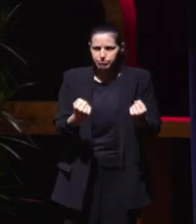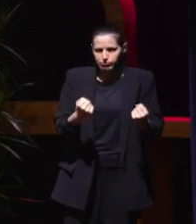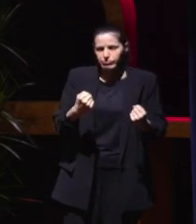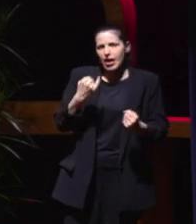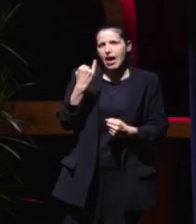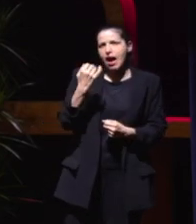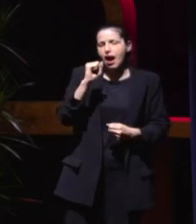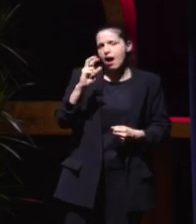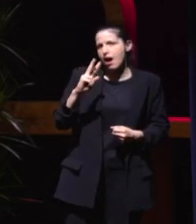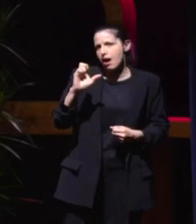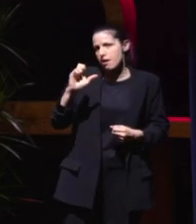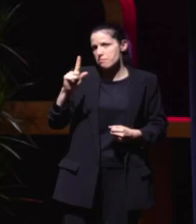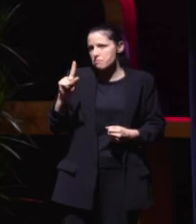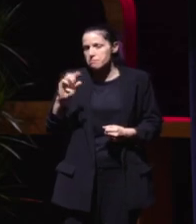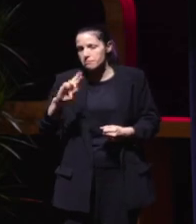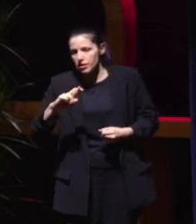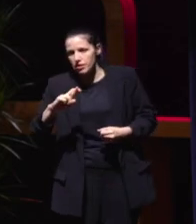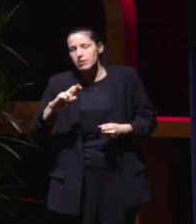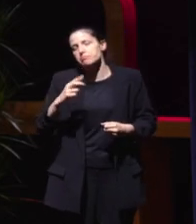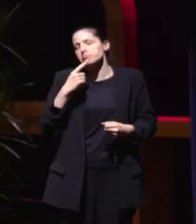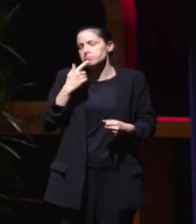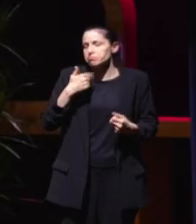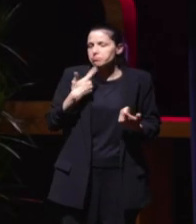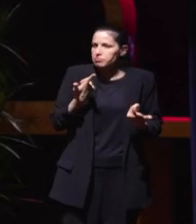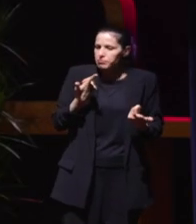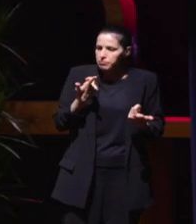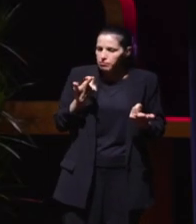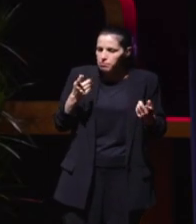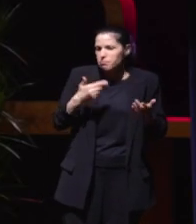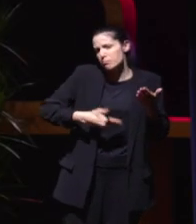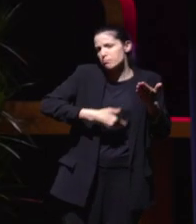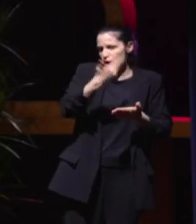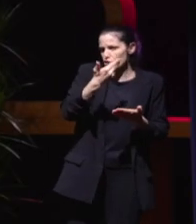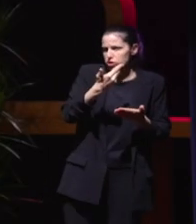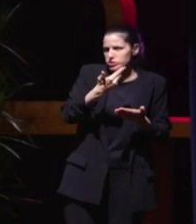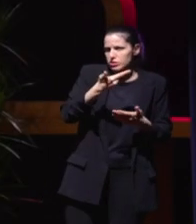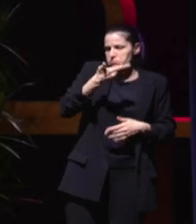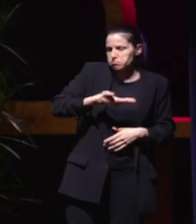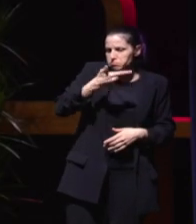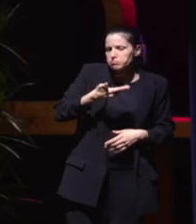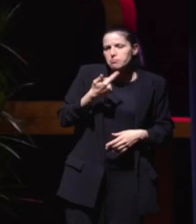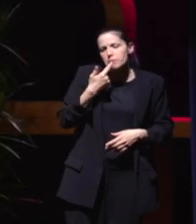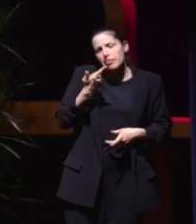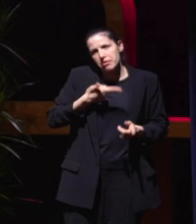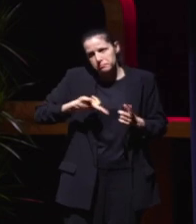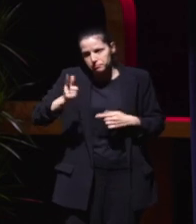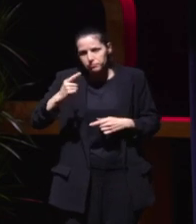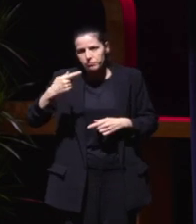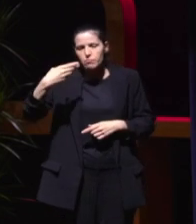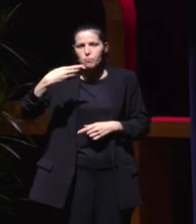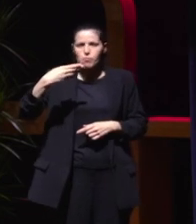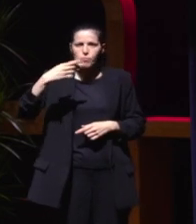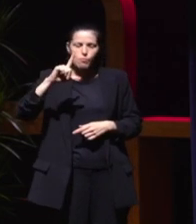de hora 25 que es un periodista muy visionario y además me dijo María porque yo decía que voy a hacer yo un blog si no me lo